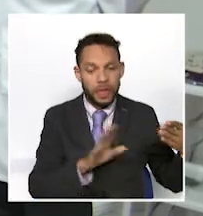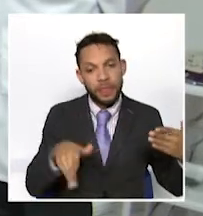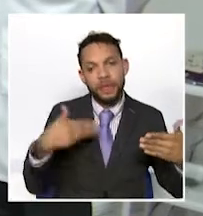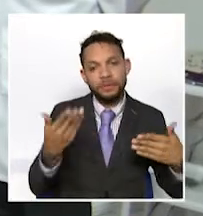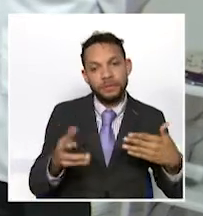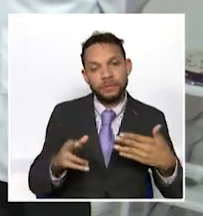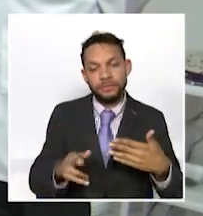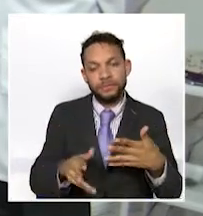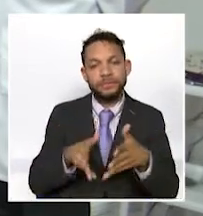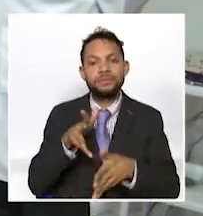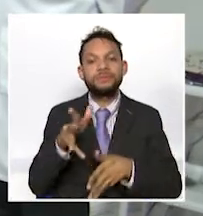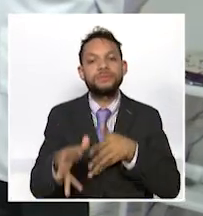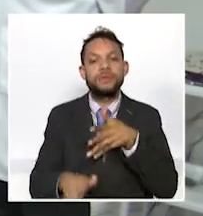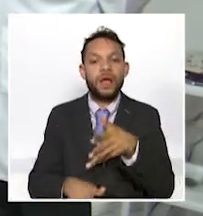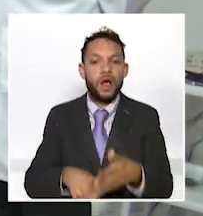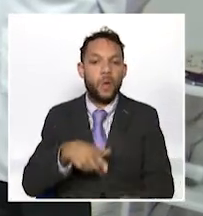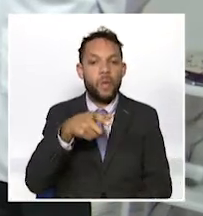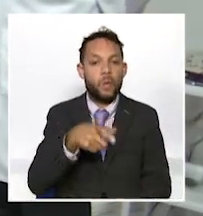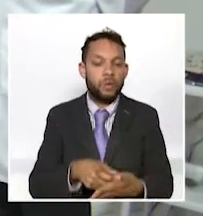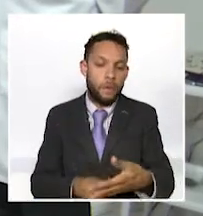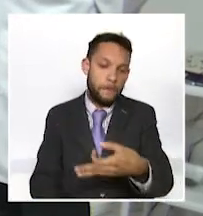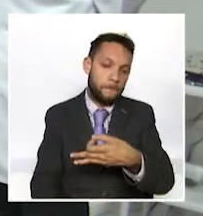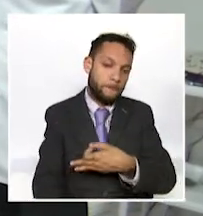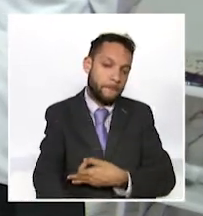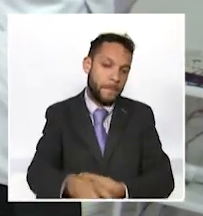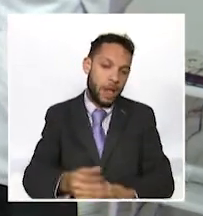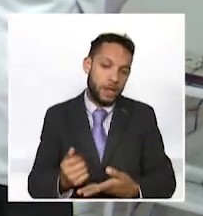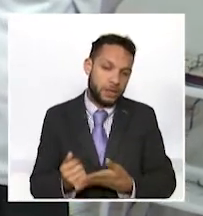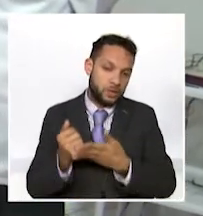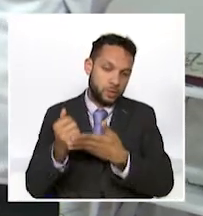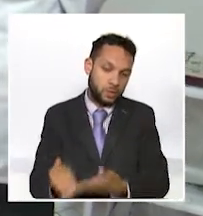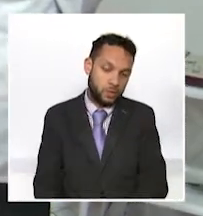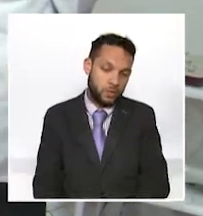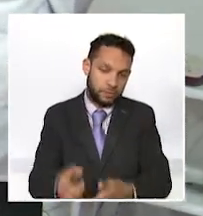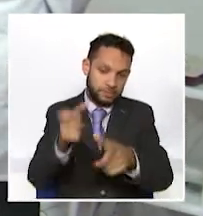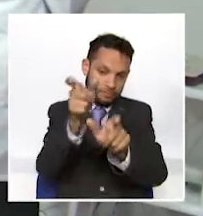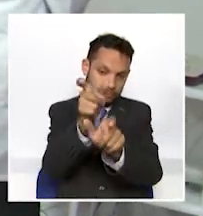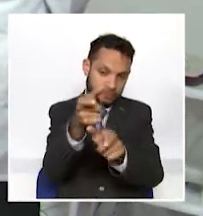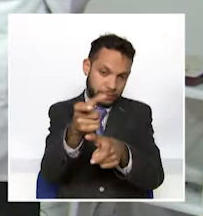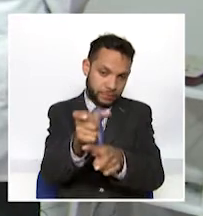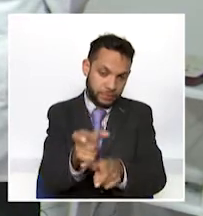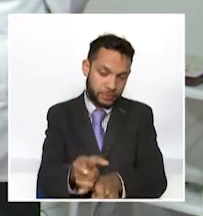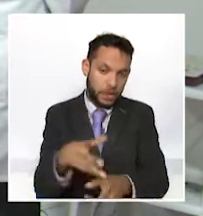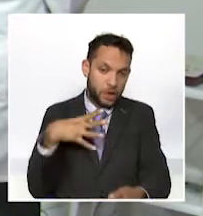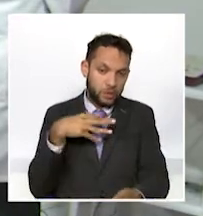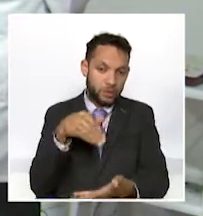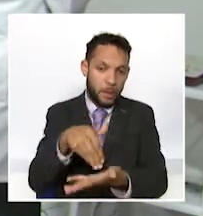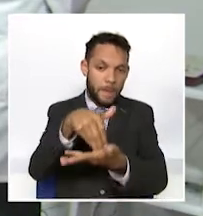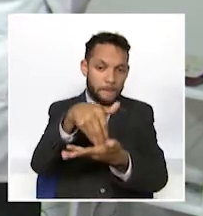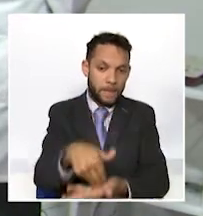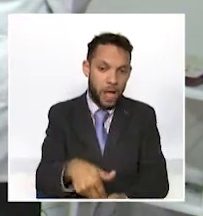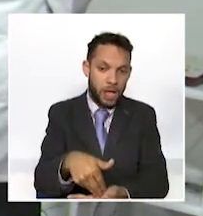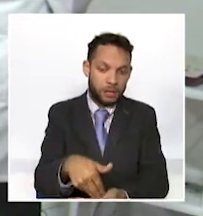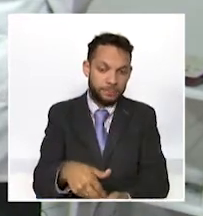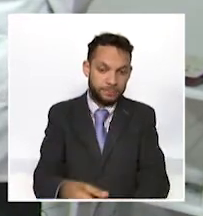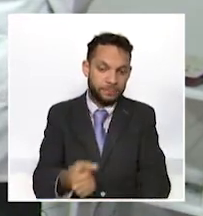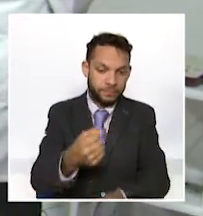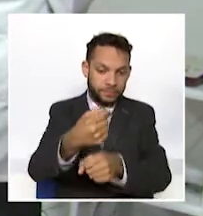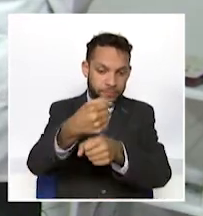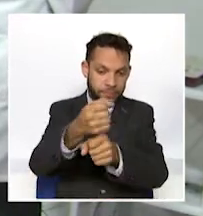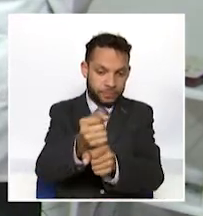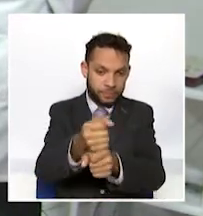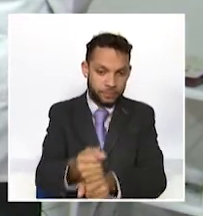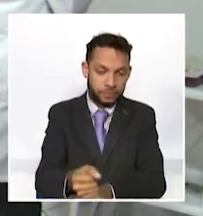proceso correctivo en la parte de columna, ¿cierto? Ahora, ¿en qué nos apoyamos? En las imágenes diagnósticas. Es muy